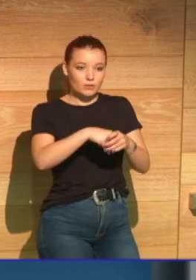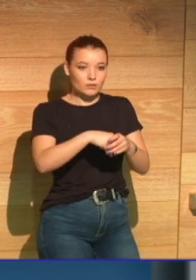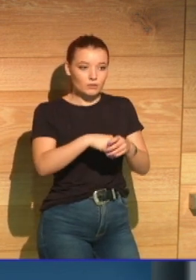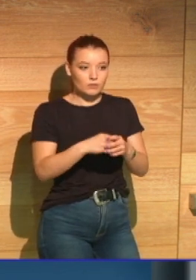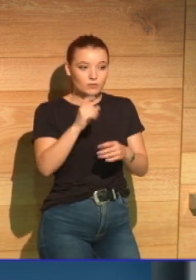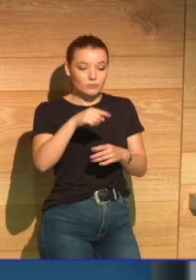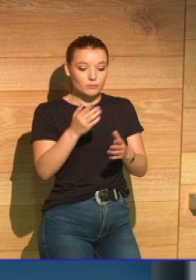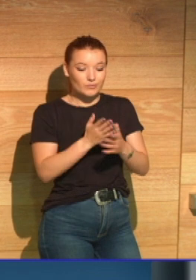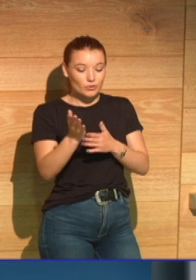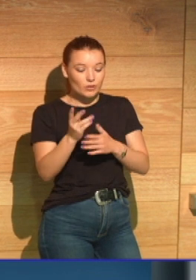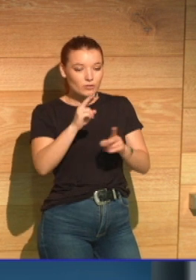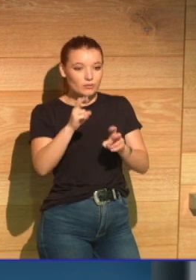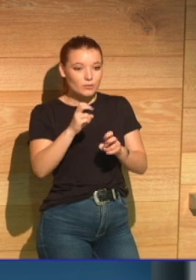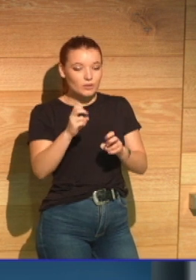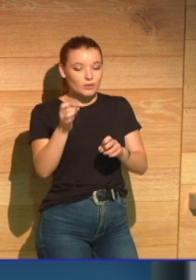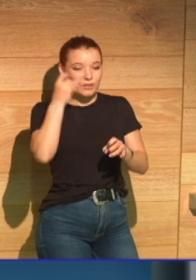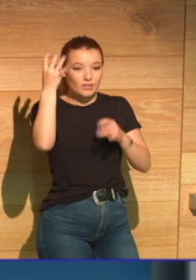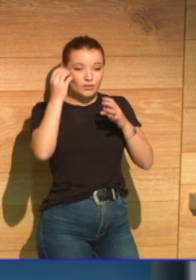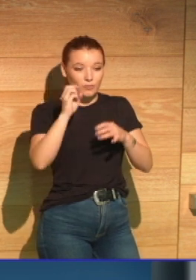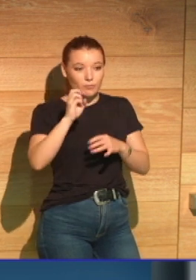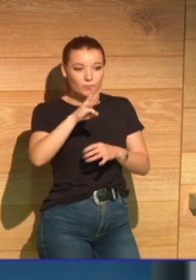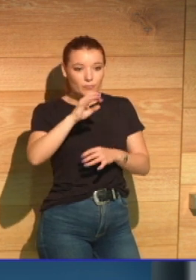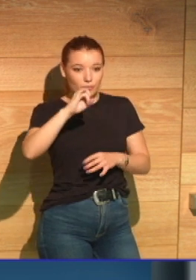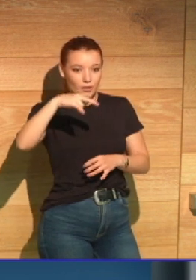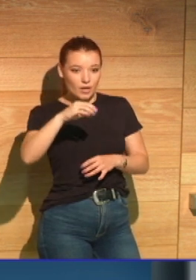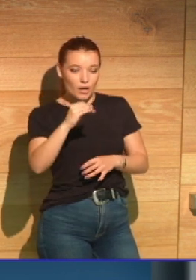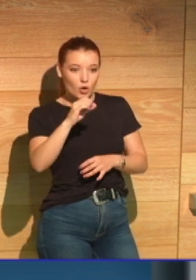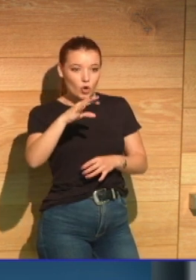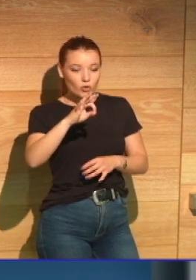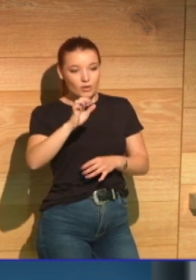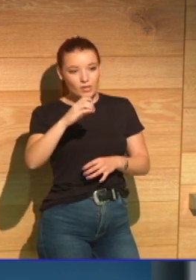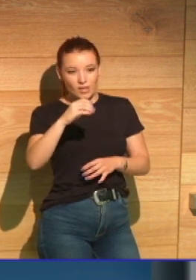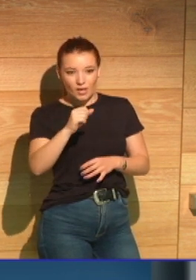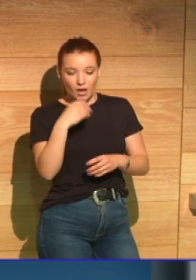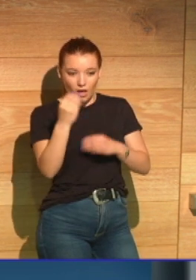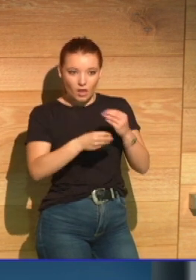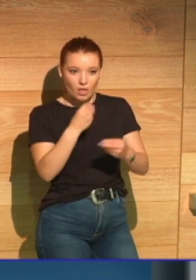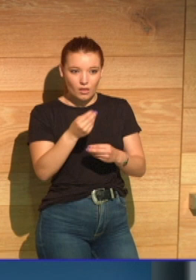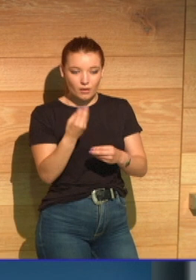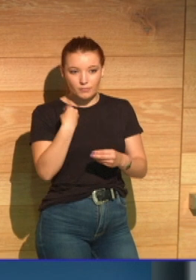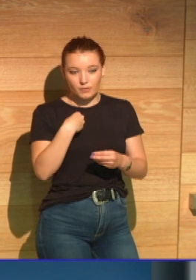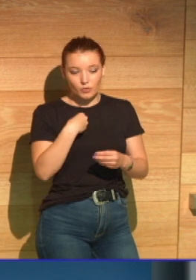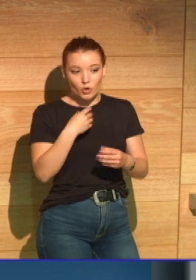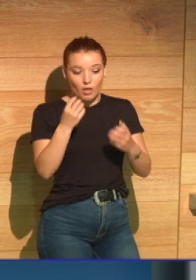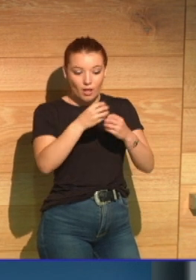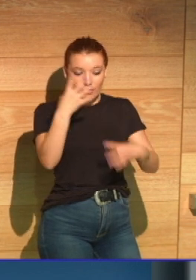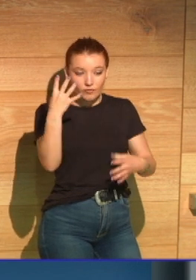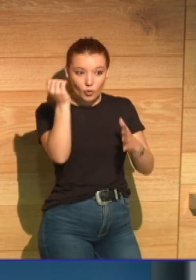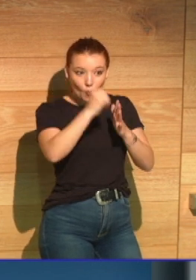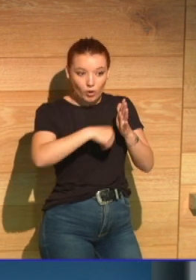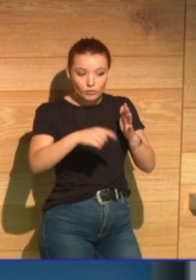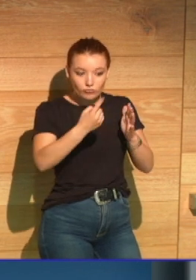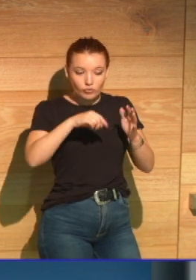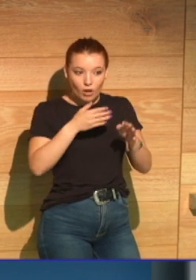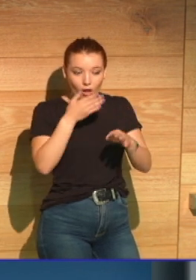de los ejercicios que hace la Pinacoteca, es este ejercicio del edificio. O sea, de pronto cuando el edificio está vacío y podemos entrar y tomar fotografías del edificio,